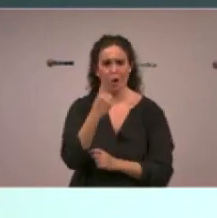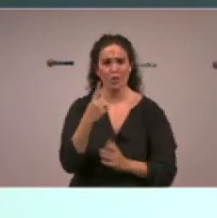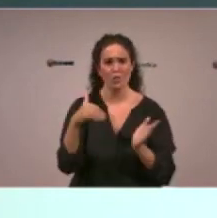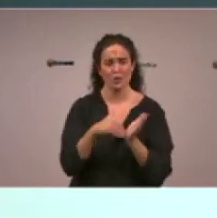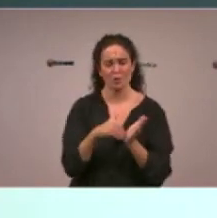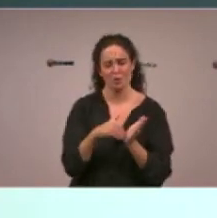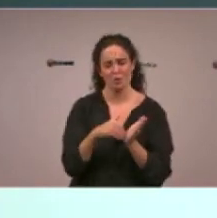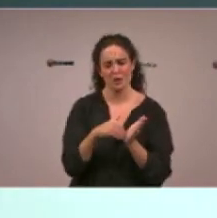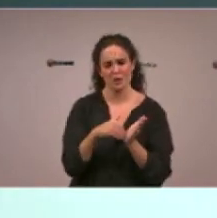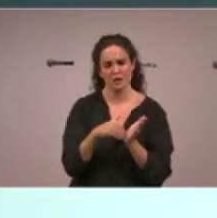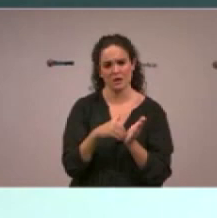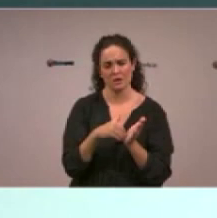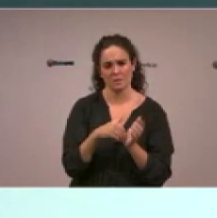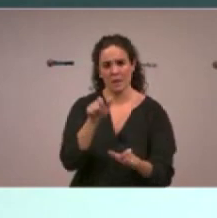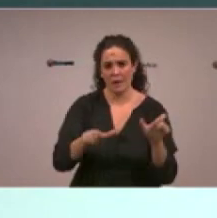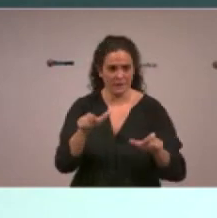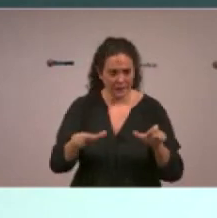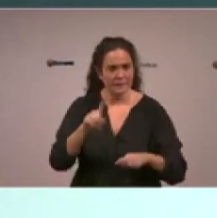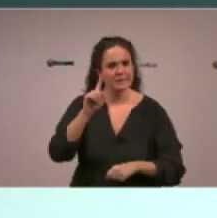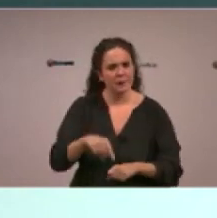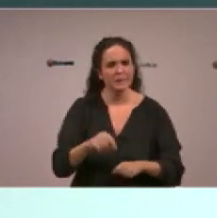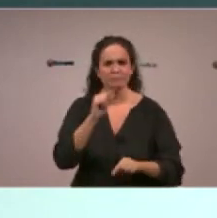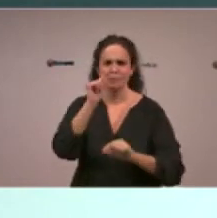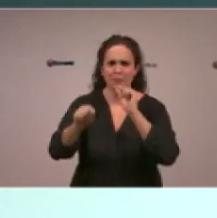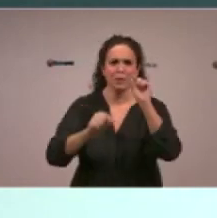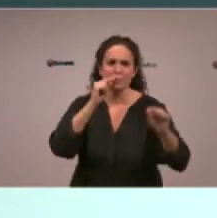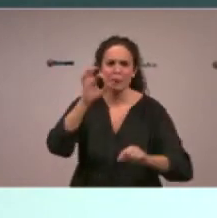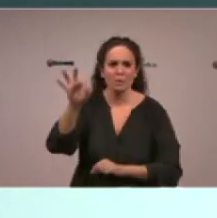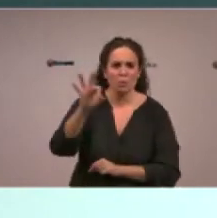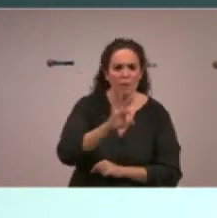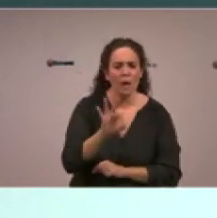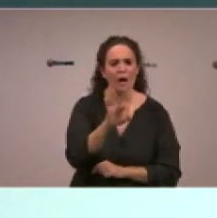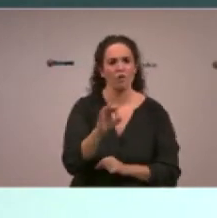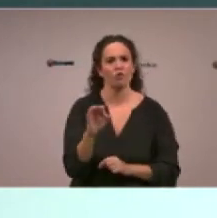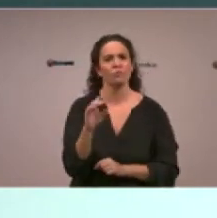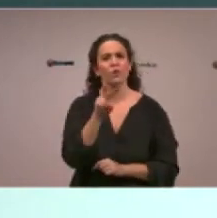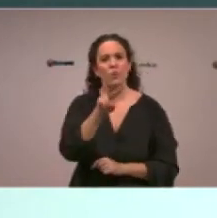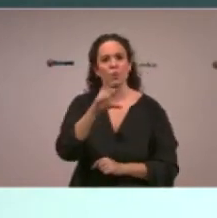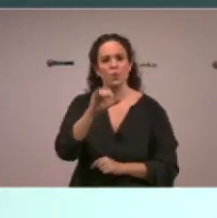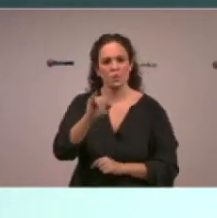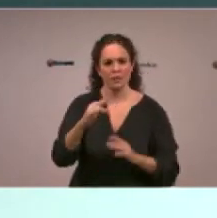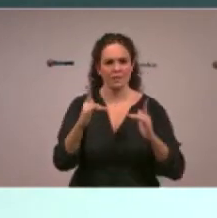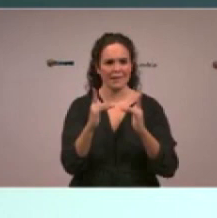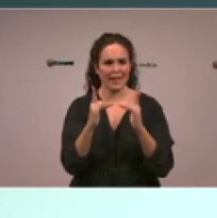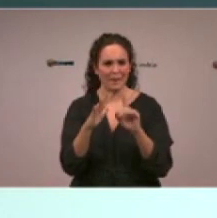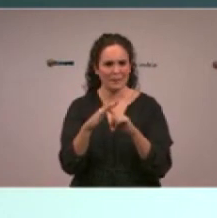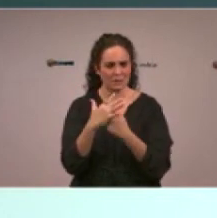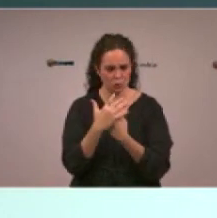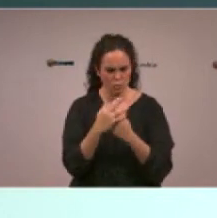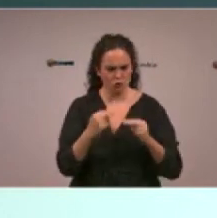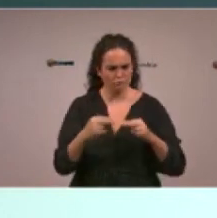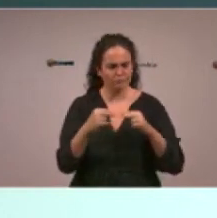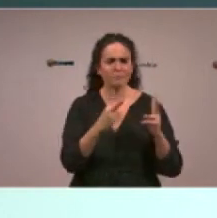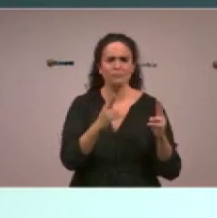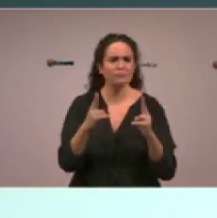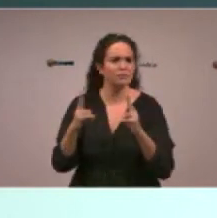también son relevantes, como la tasa de transmisión o el número de camas UCIs, etc. En cada uno de estos